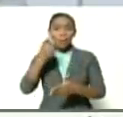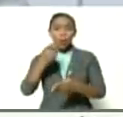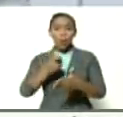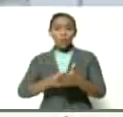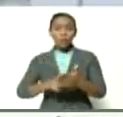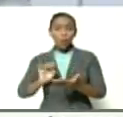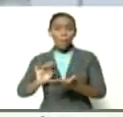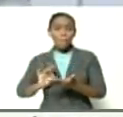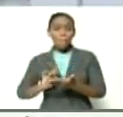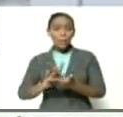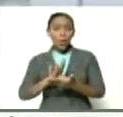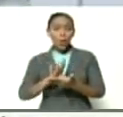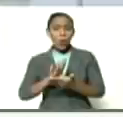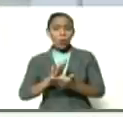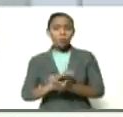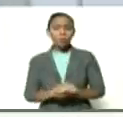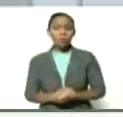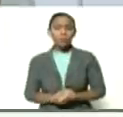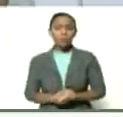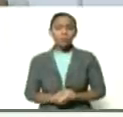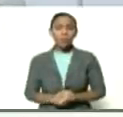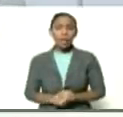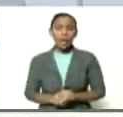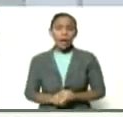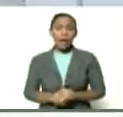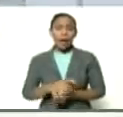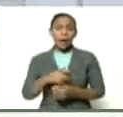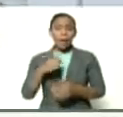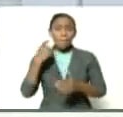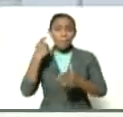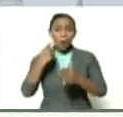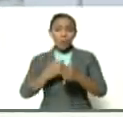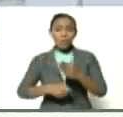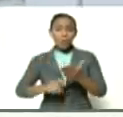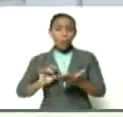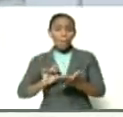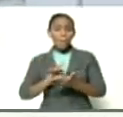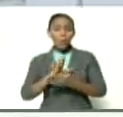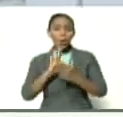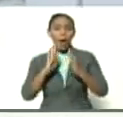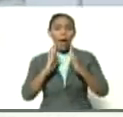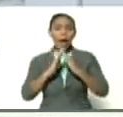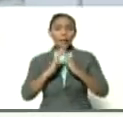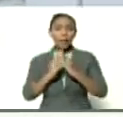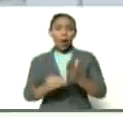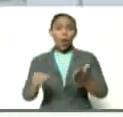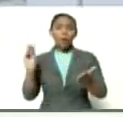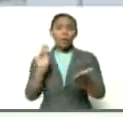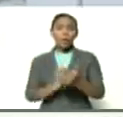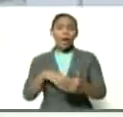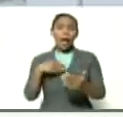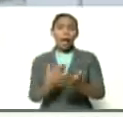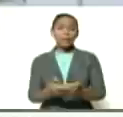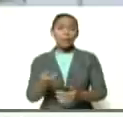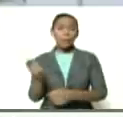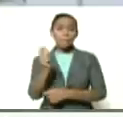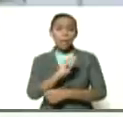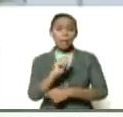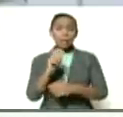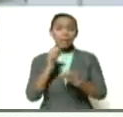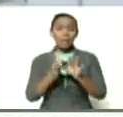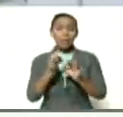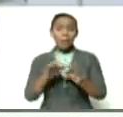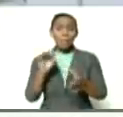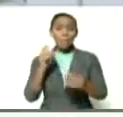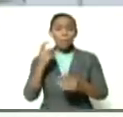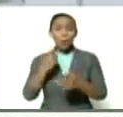los desalojos. Están prohibidos hasta que sea nuevamente hasta el mes de septiembre, están prohibidos